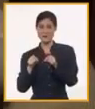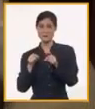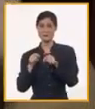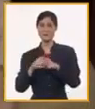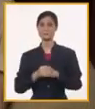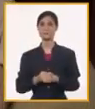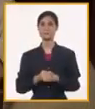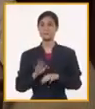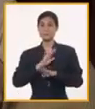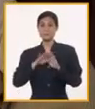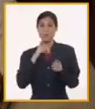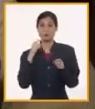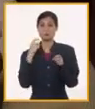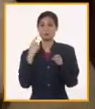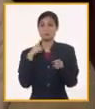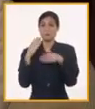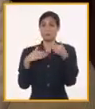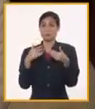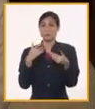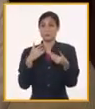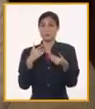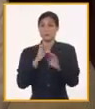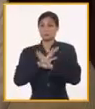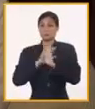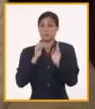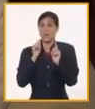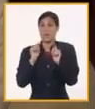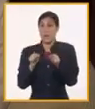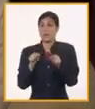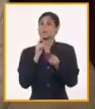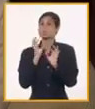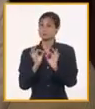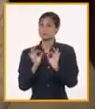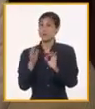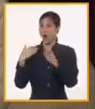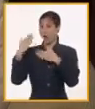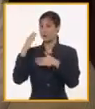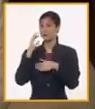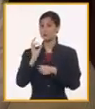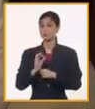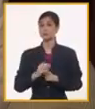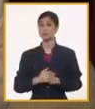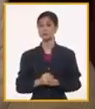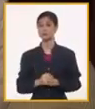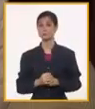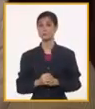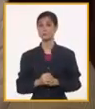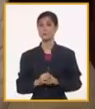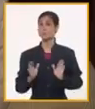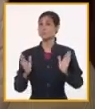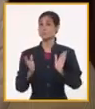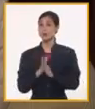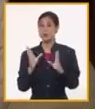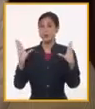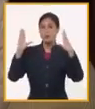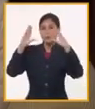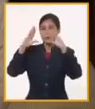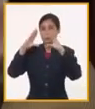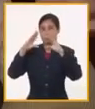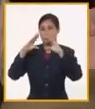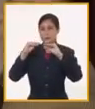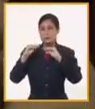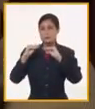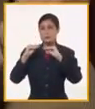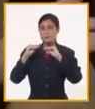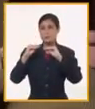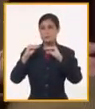pusieron 40 cosas, hicieron un paquetón, eso que hacían ellos. Y por eso por la noche,